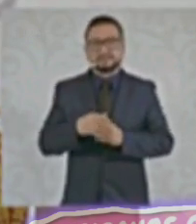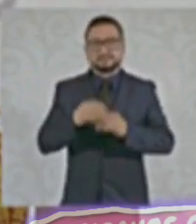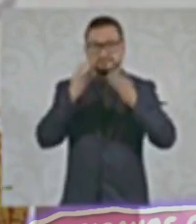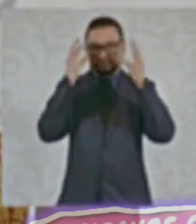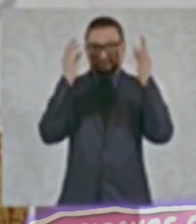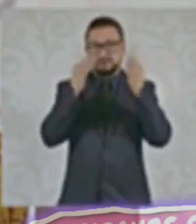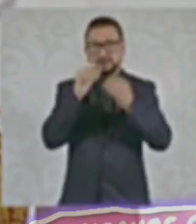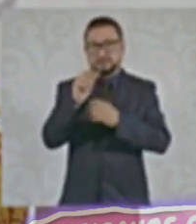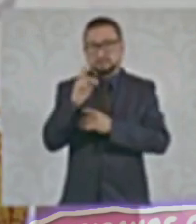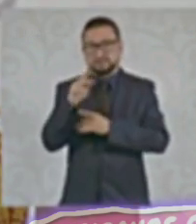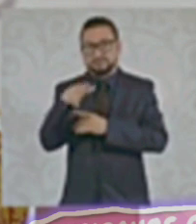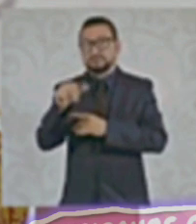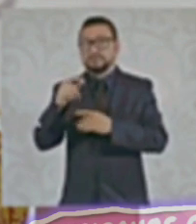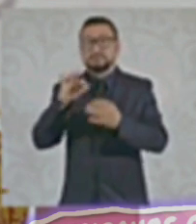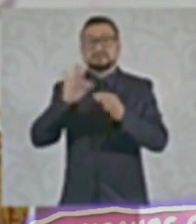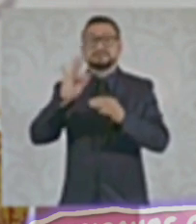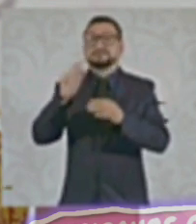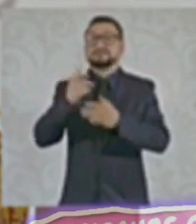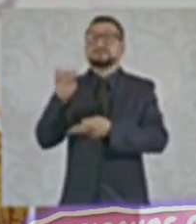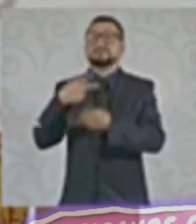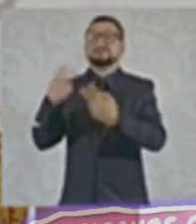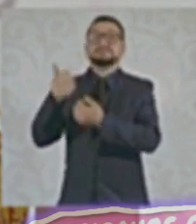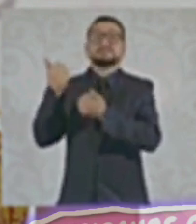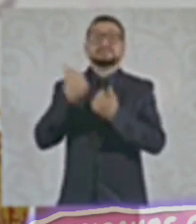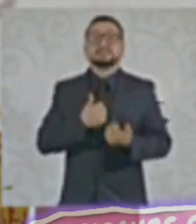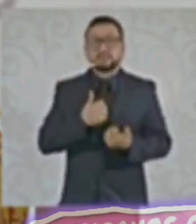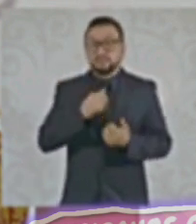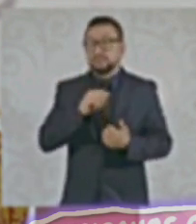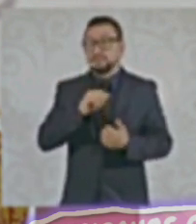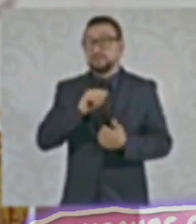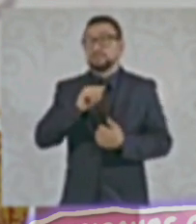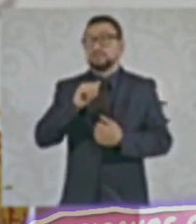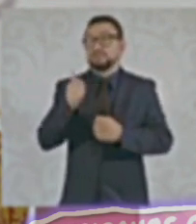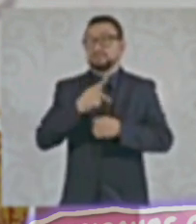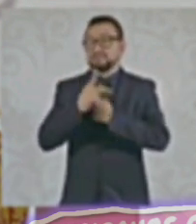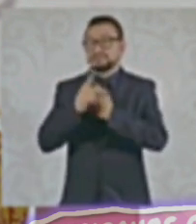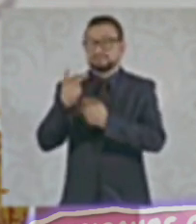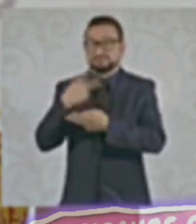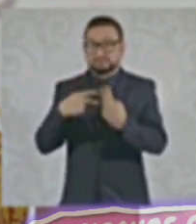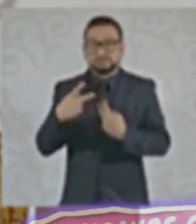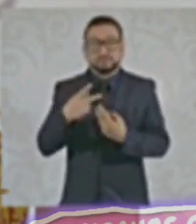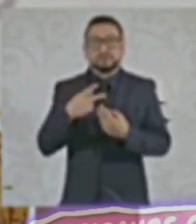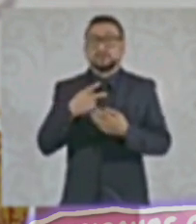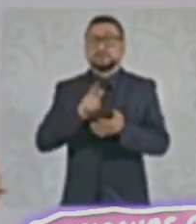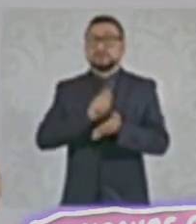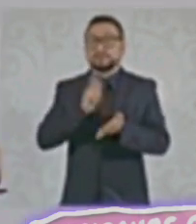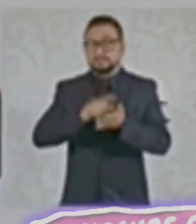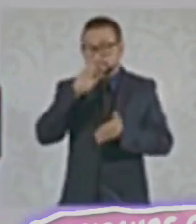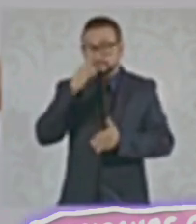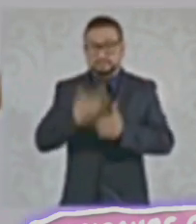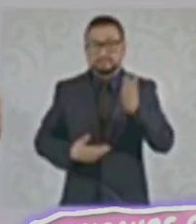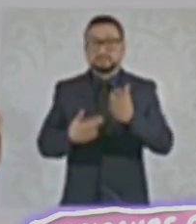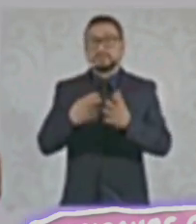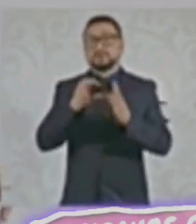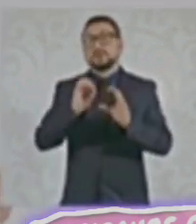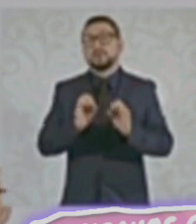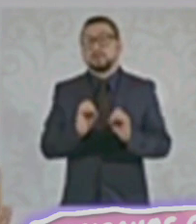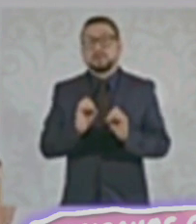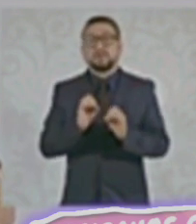aduanas, si es que hay combustible que está entrando de manera ilegal o combinado.